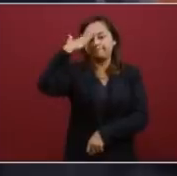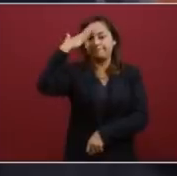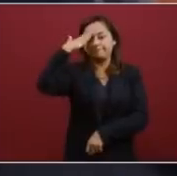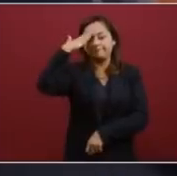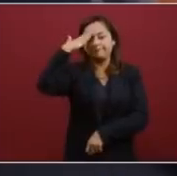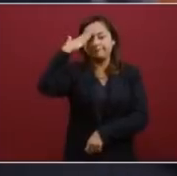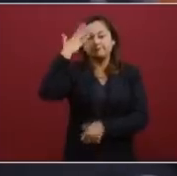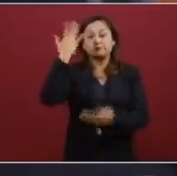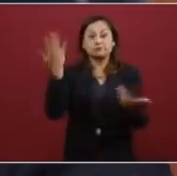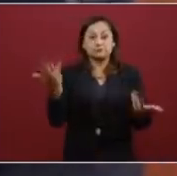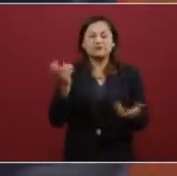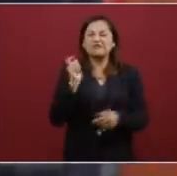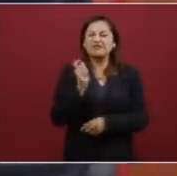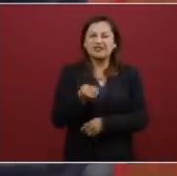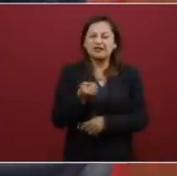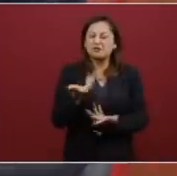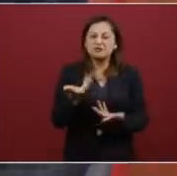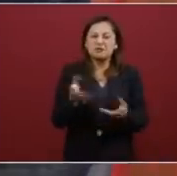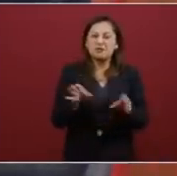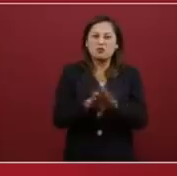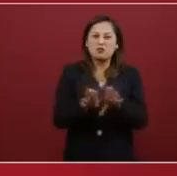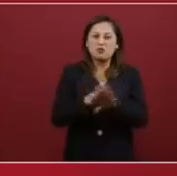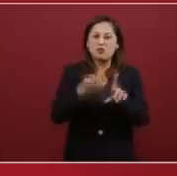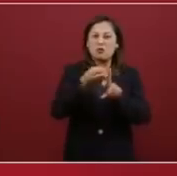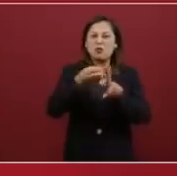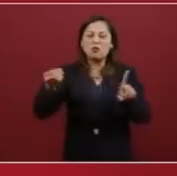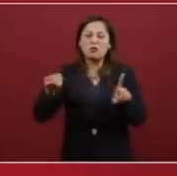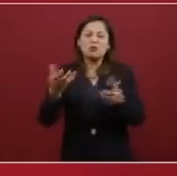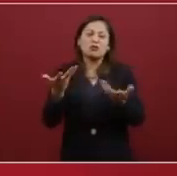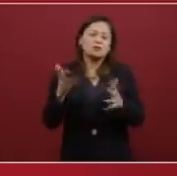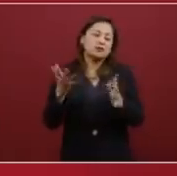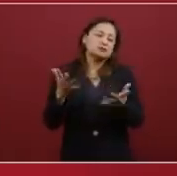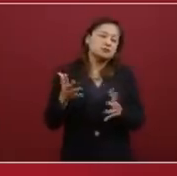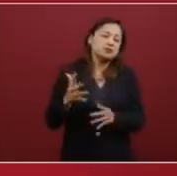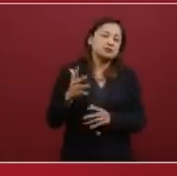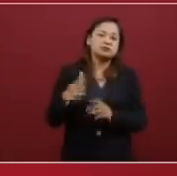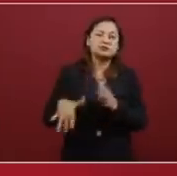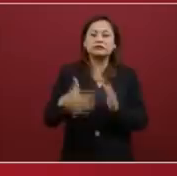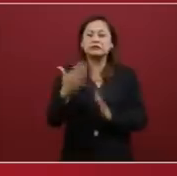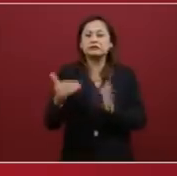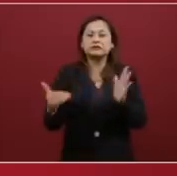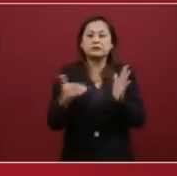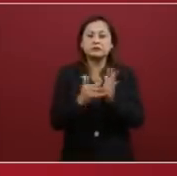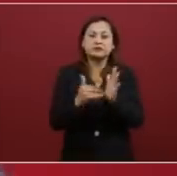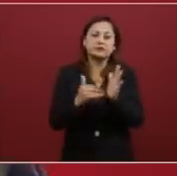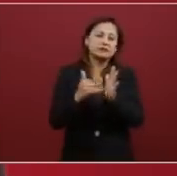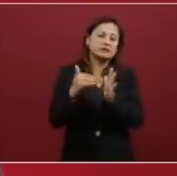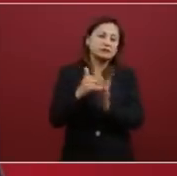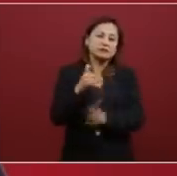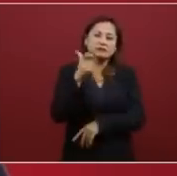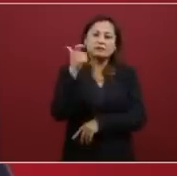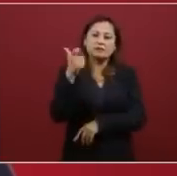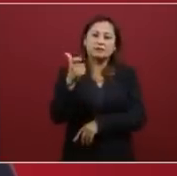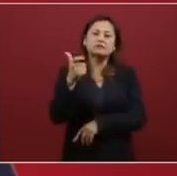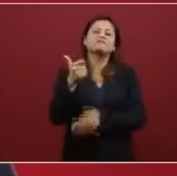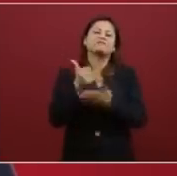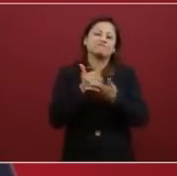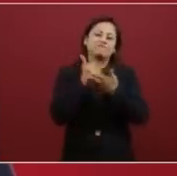ahorro de alrededor de 15,000 millones de pesos, esta nueva estructura.